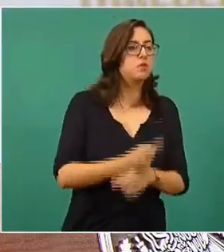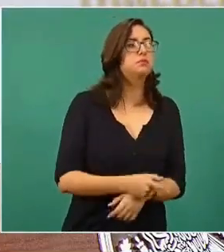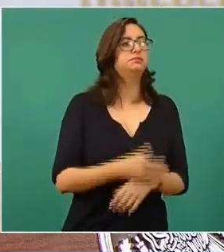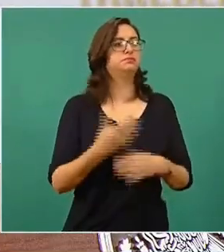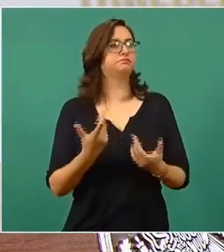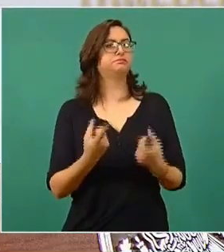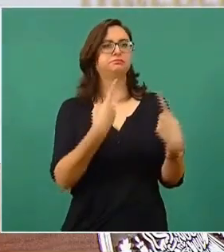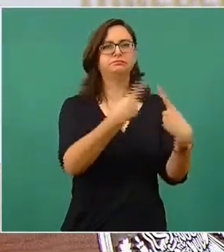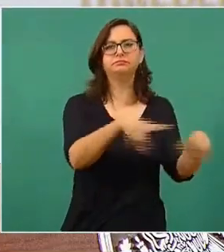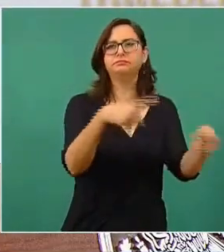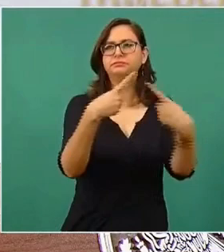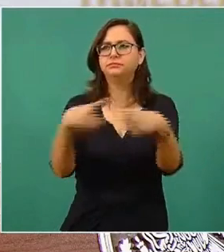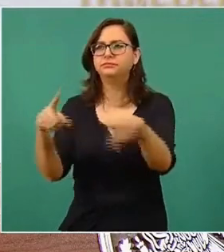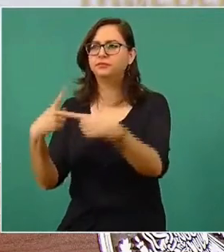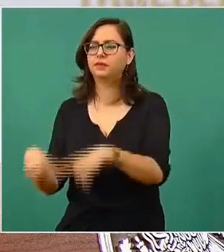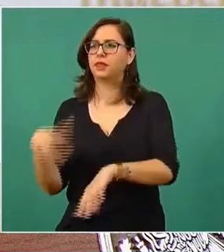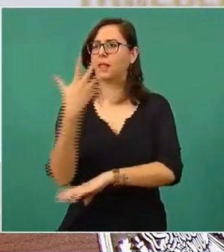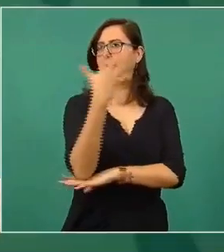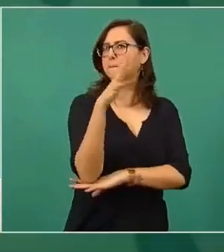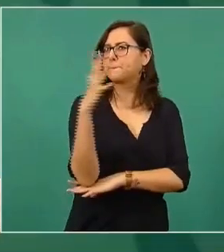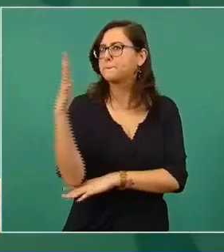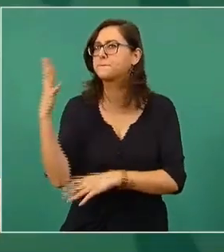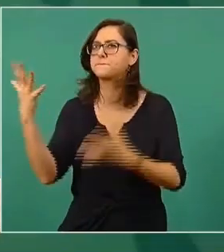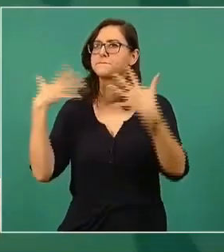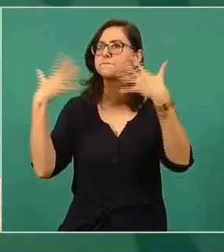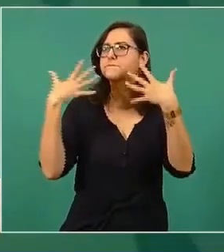cambio climático,